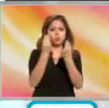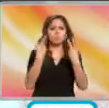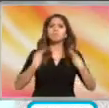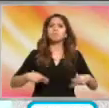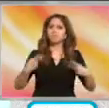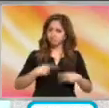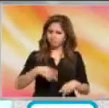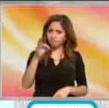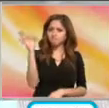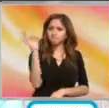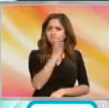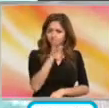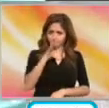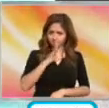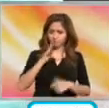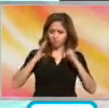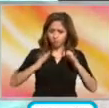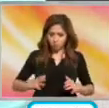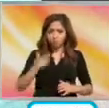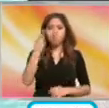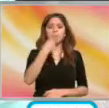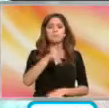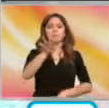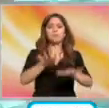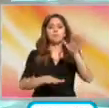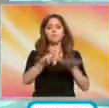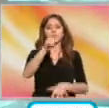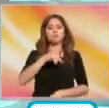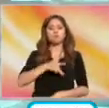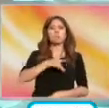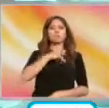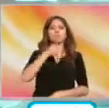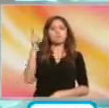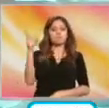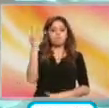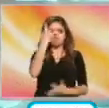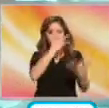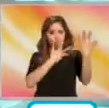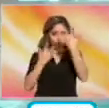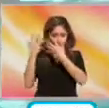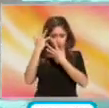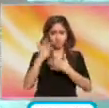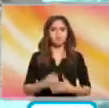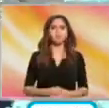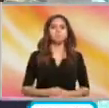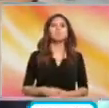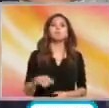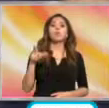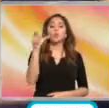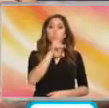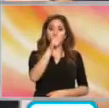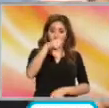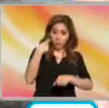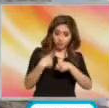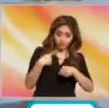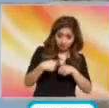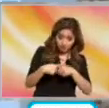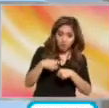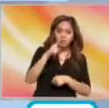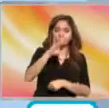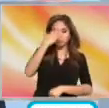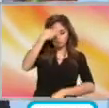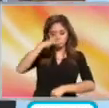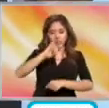lo puede llegar a presentar y se confunde, ¿no? También con ciertas... Da muchos síntomas inespecíficos, ¿no? Principalmente de